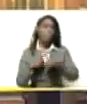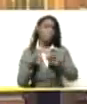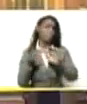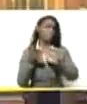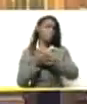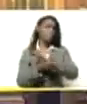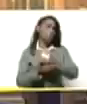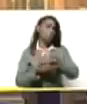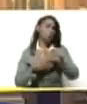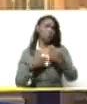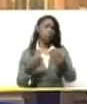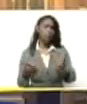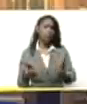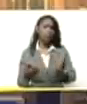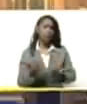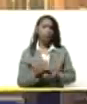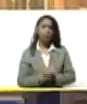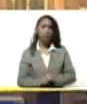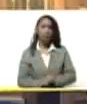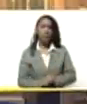latinoamericana y caribeña